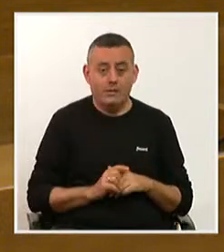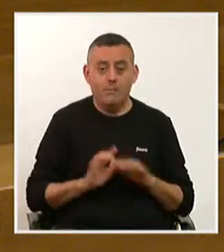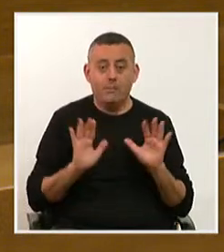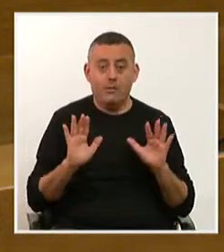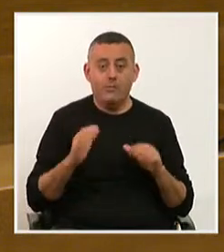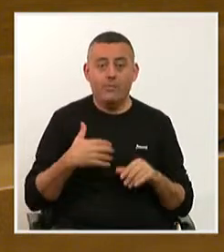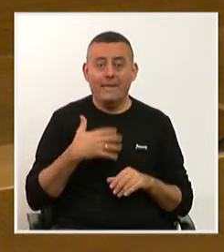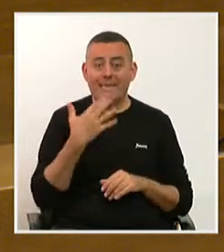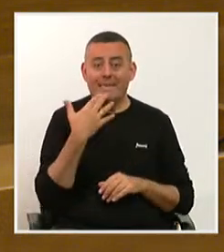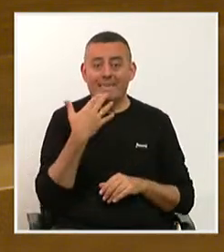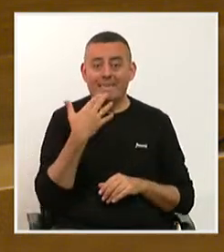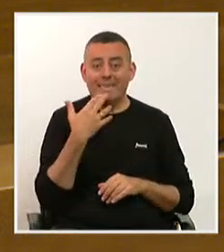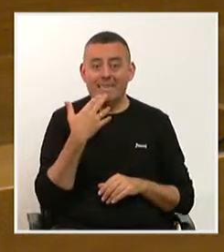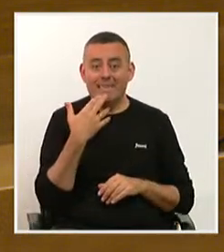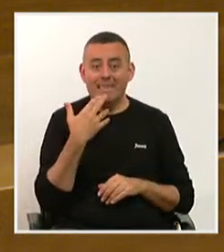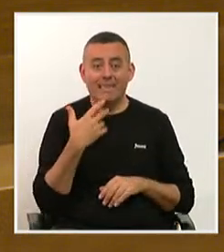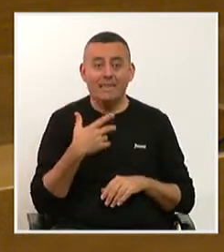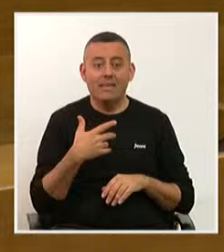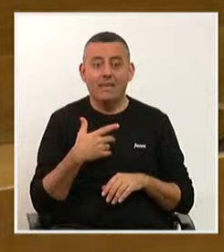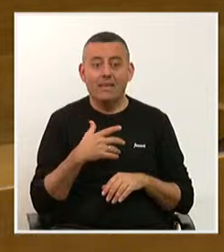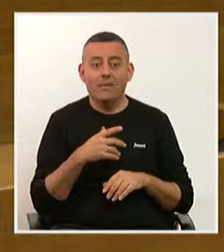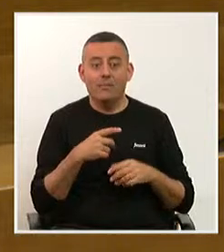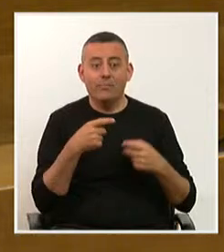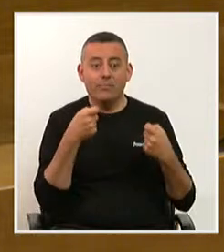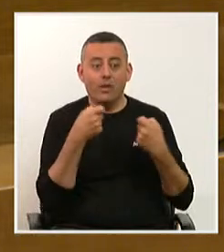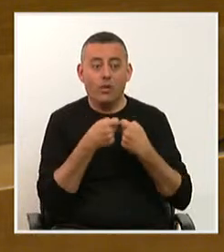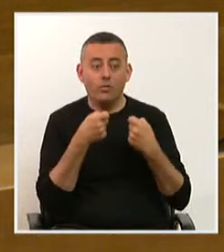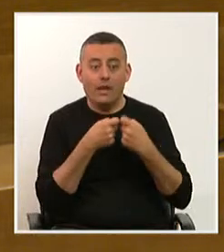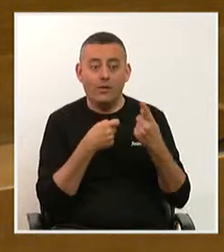apla delar es